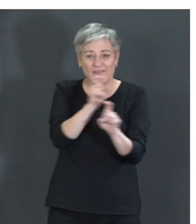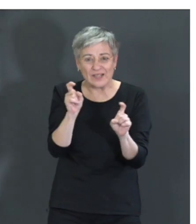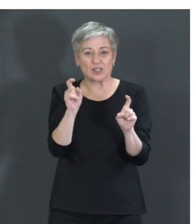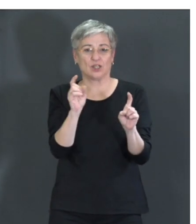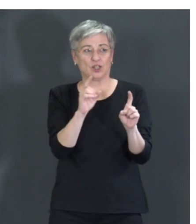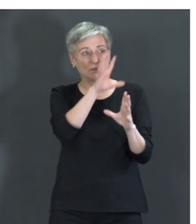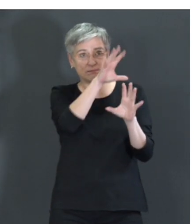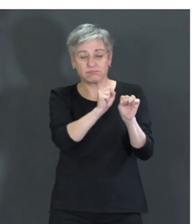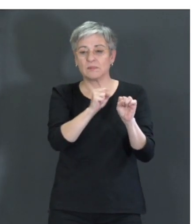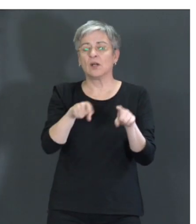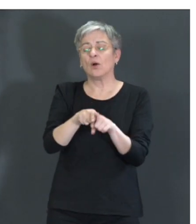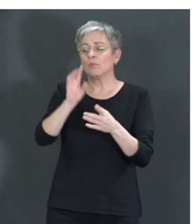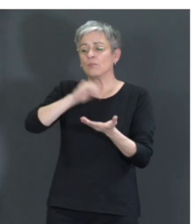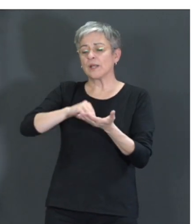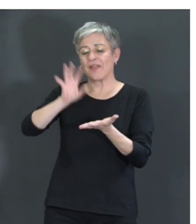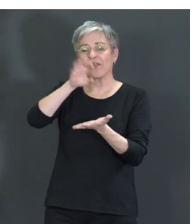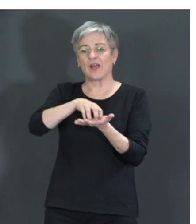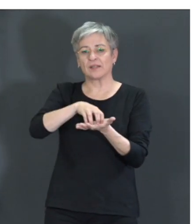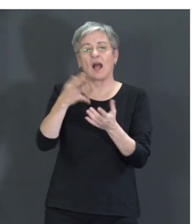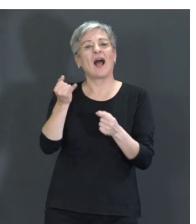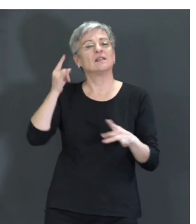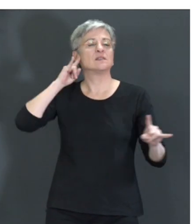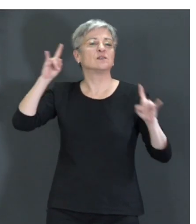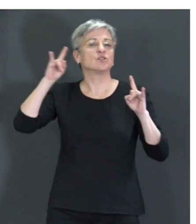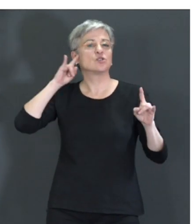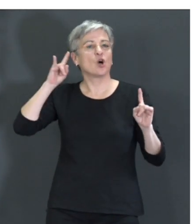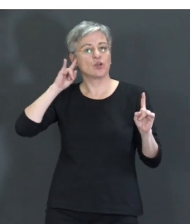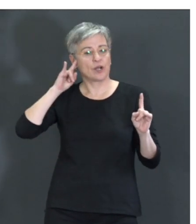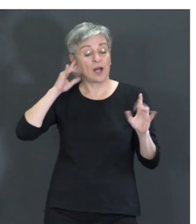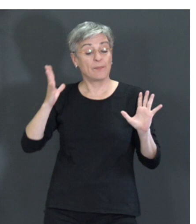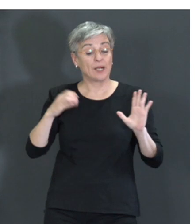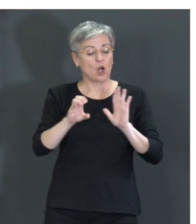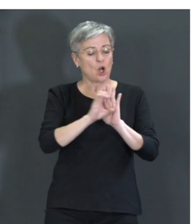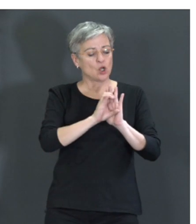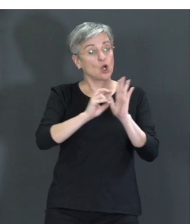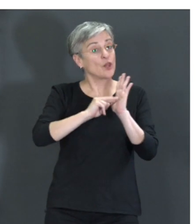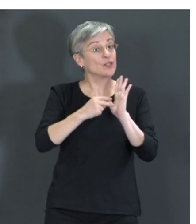en muchos centros, ¿no? tenemos alarmas sonoras. Ya el Código Técnico de